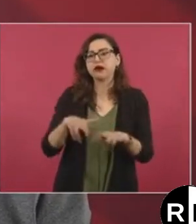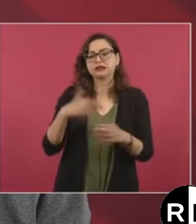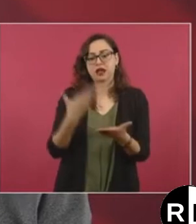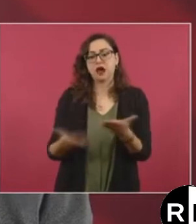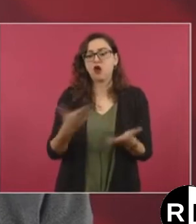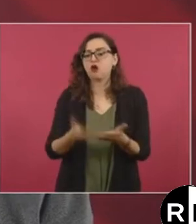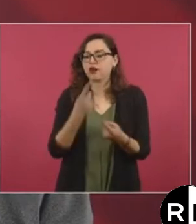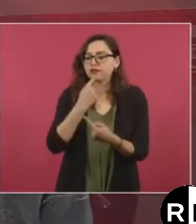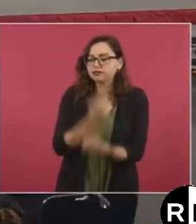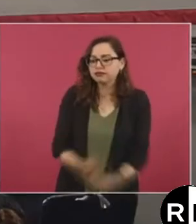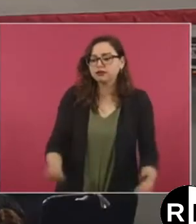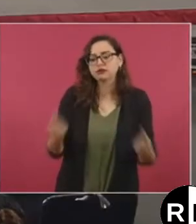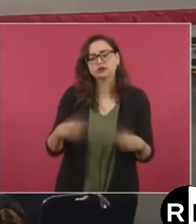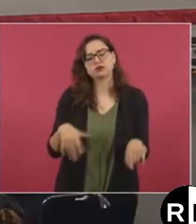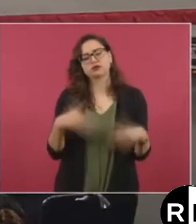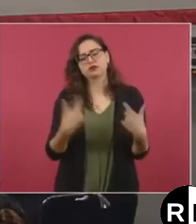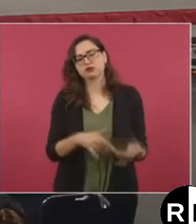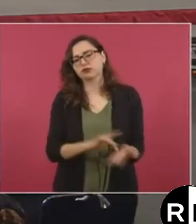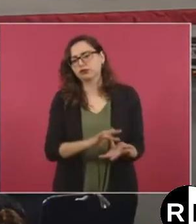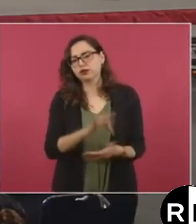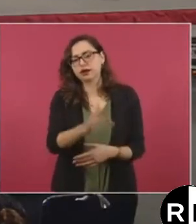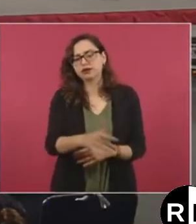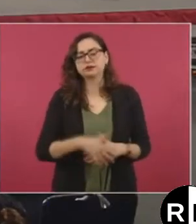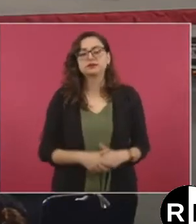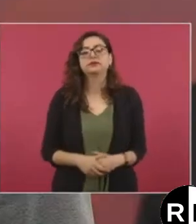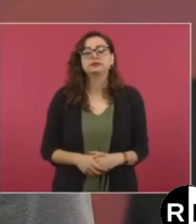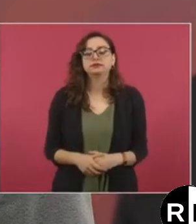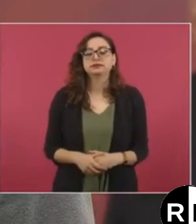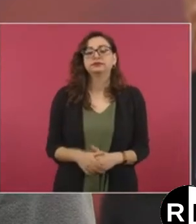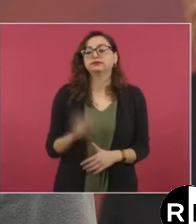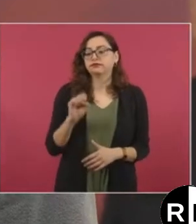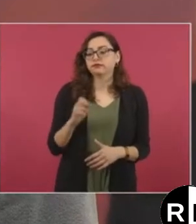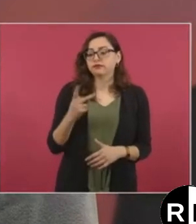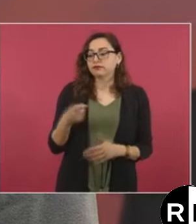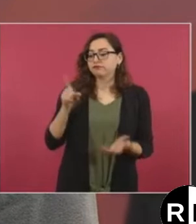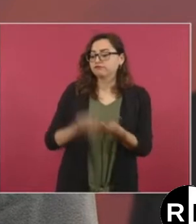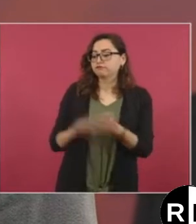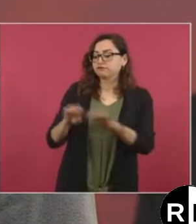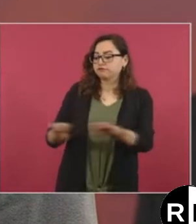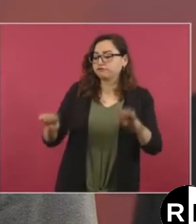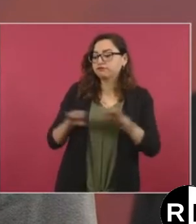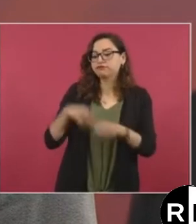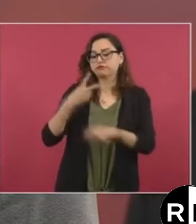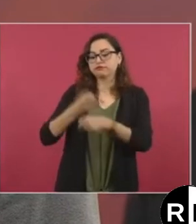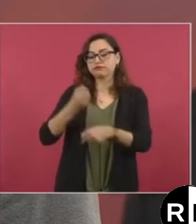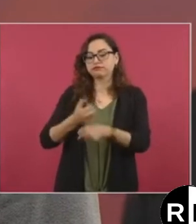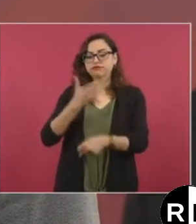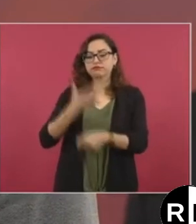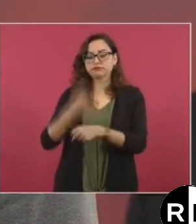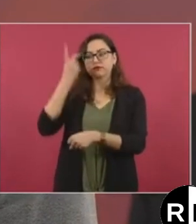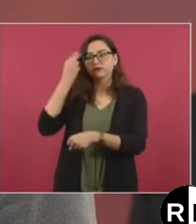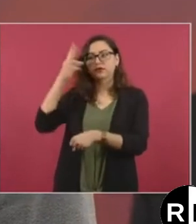sino ahorita también nuestros niños. También agradezco mucho al gran equipo que integró la Secretaría de Educación Pública, nuestros subsecretarios, nuestros directores.